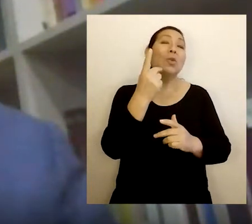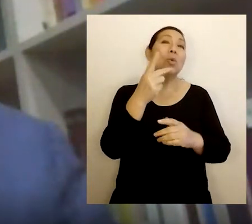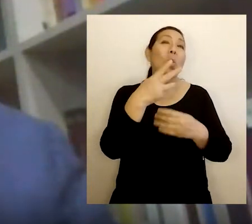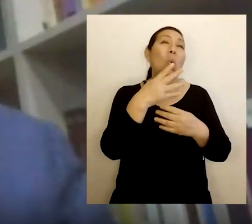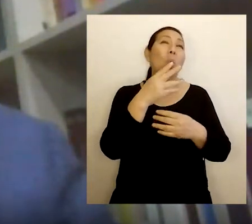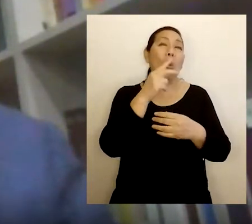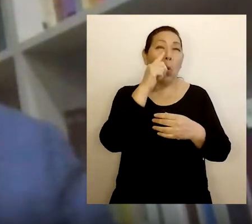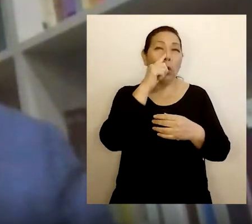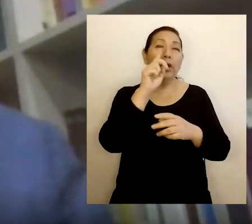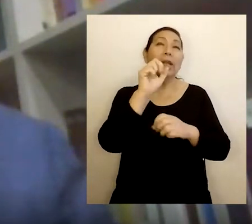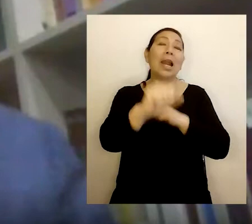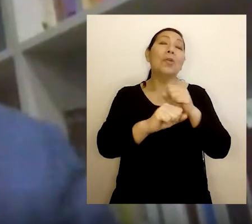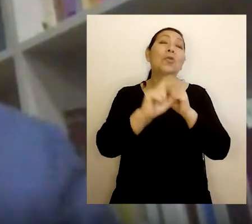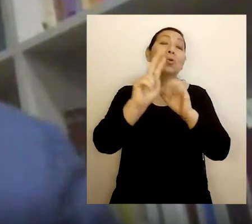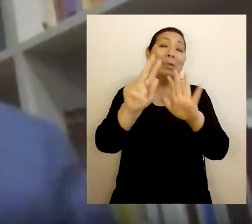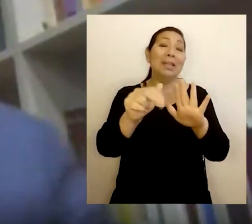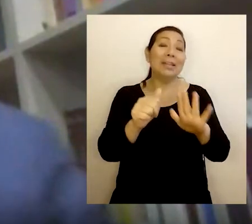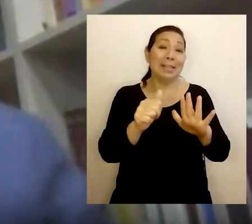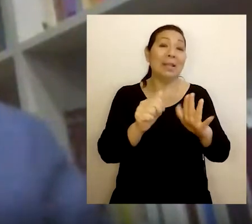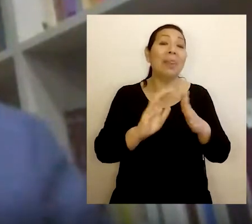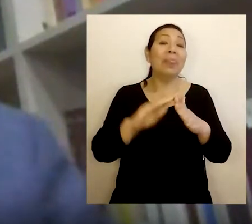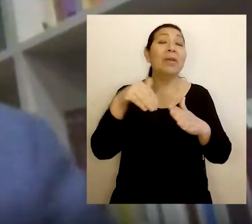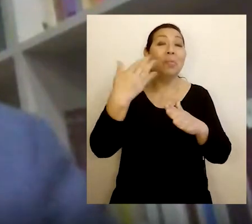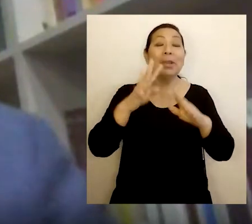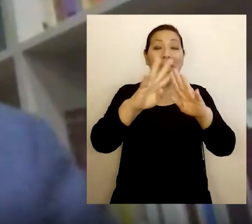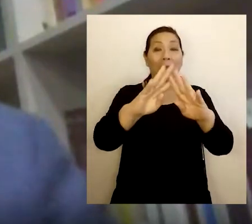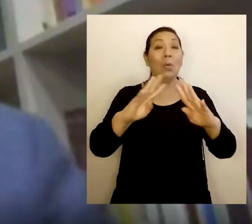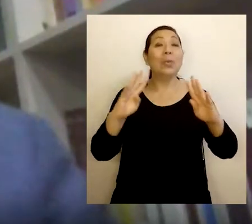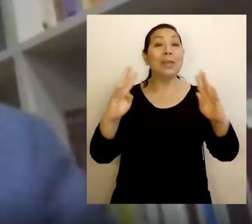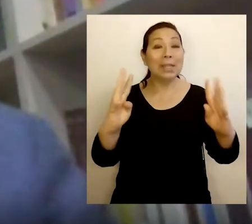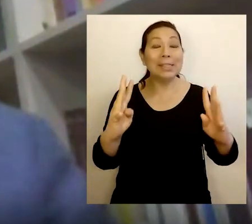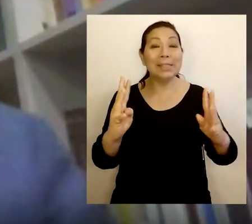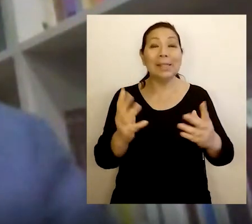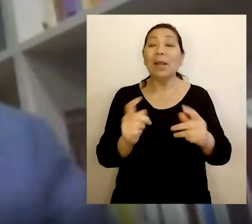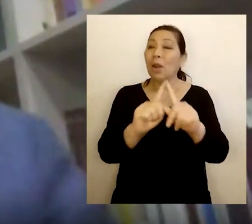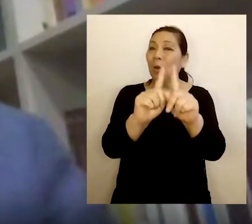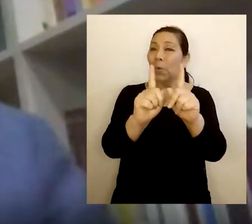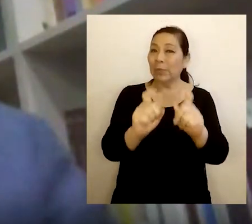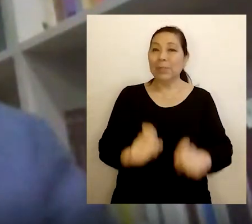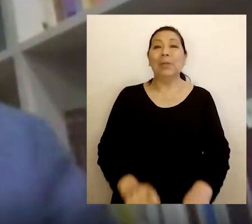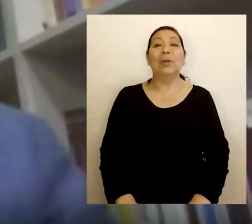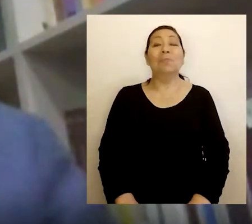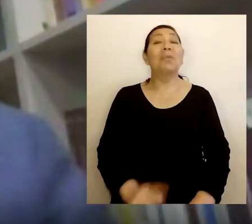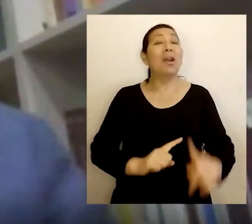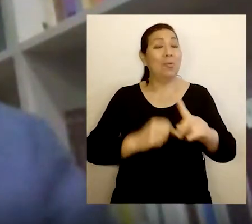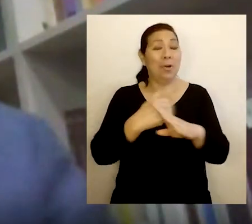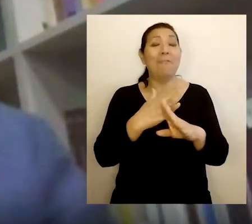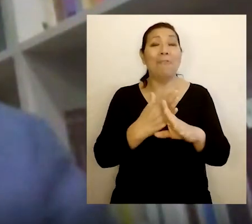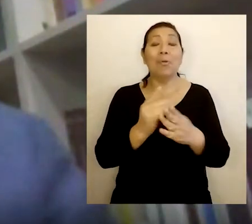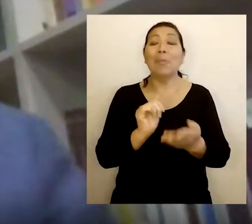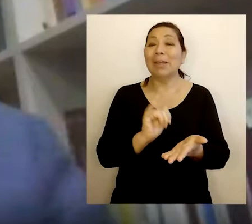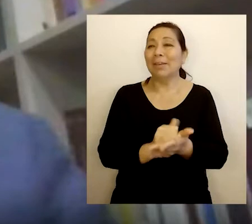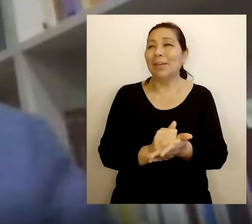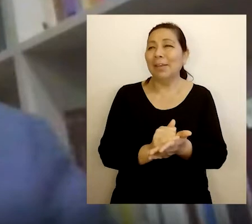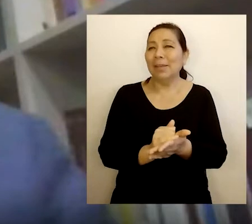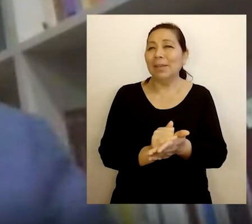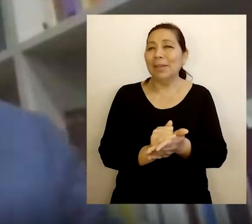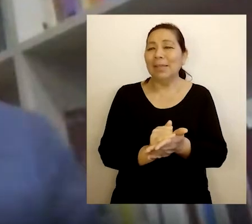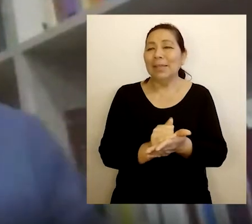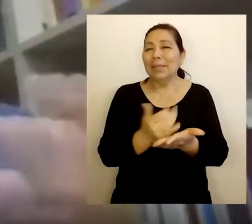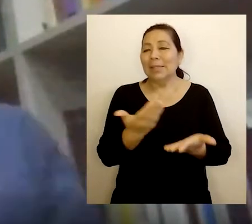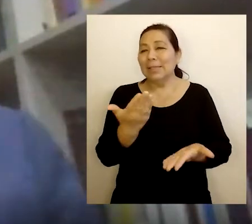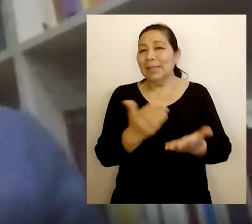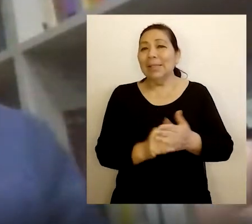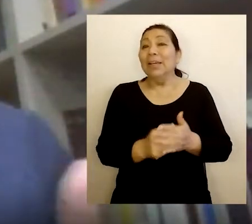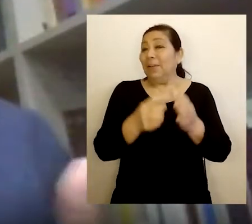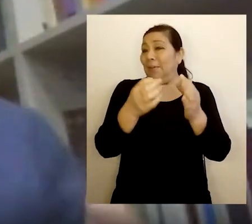de junio de 2016, vale decir, después de la audiencia. Lo que cuestiona el colega, en alguna forma, es si es que